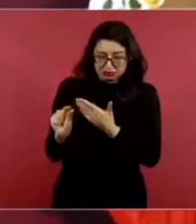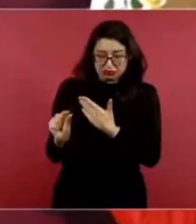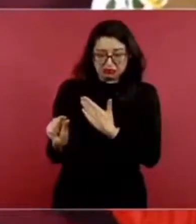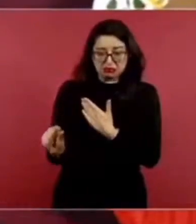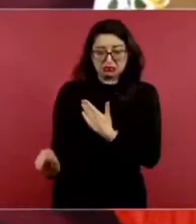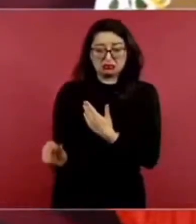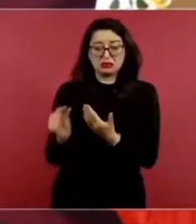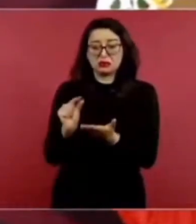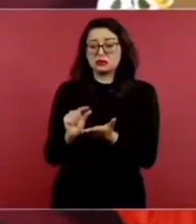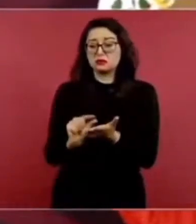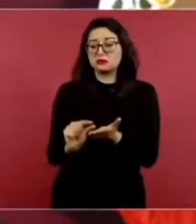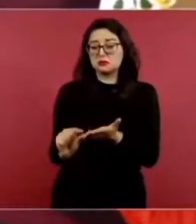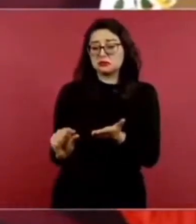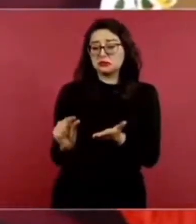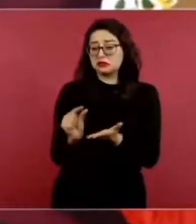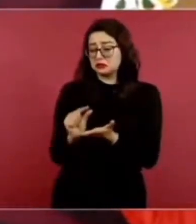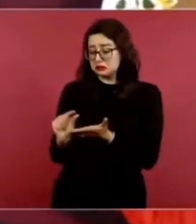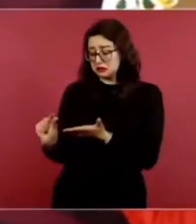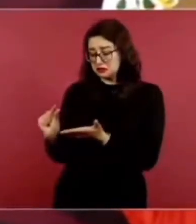muy